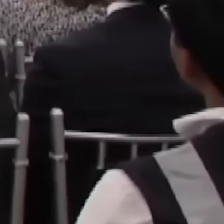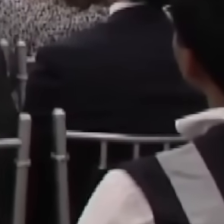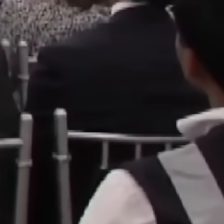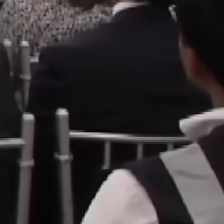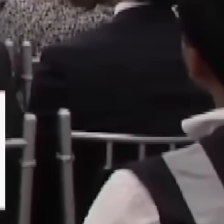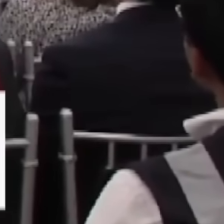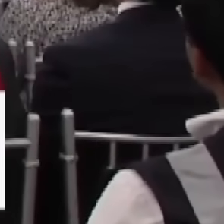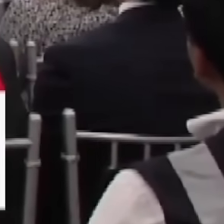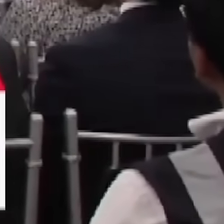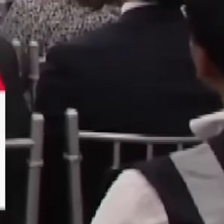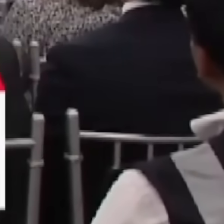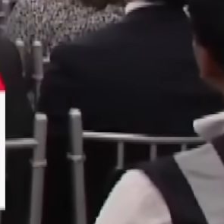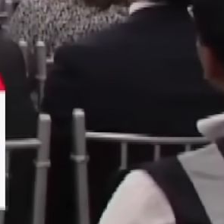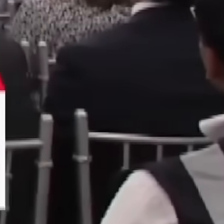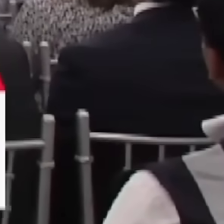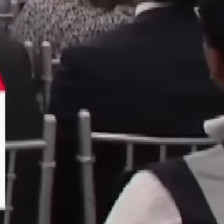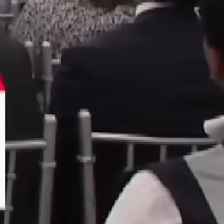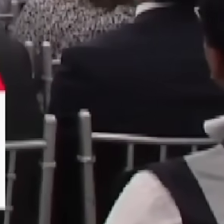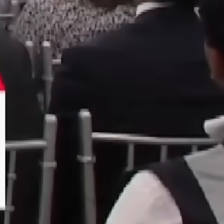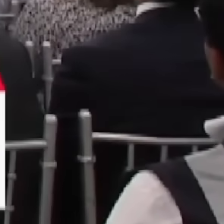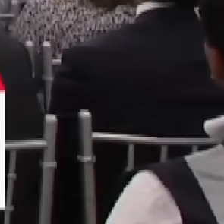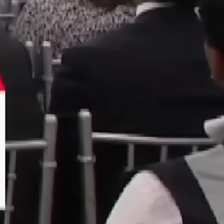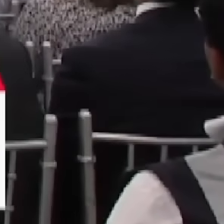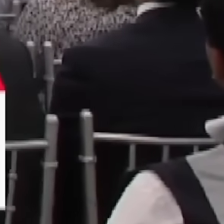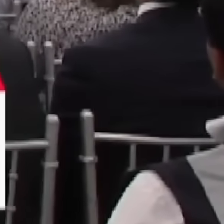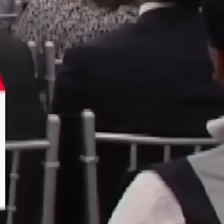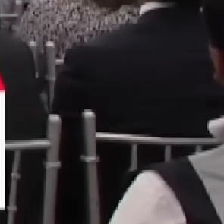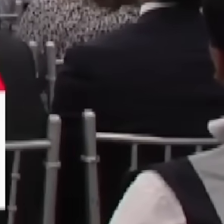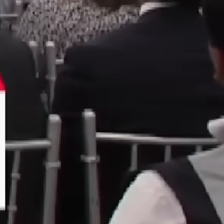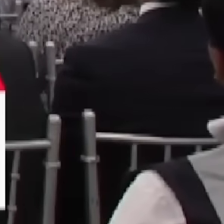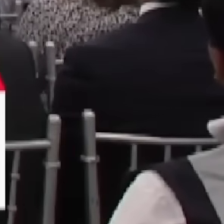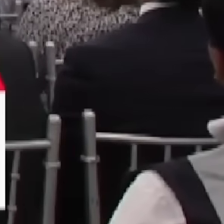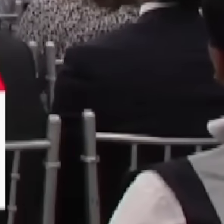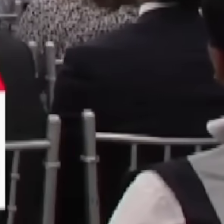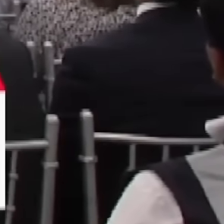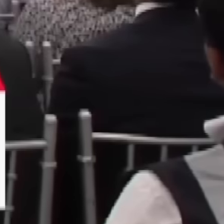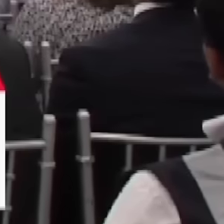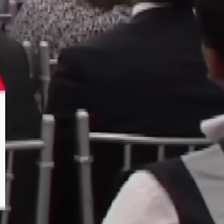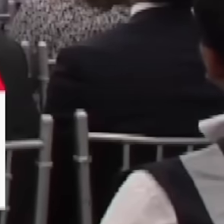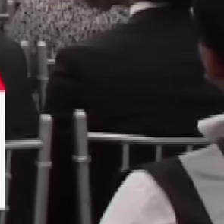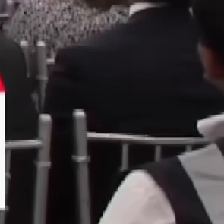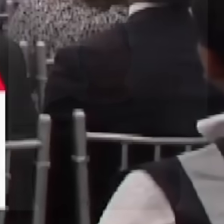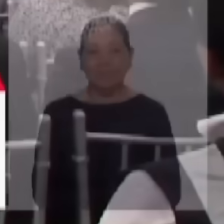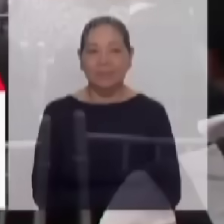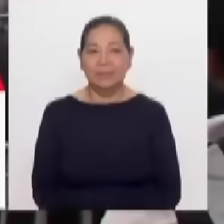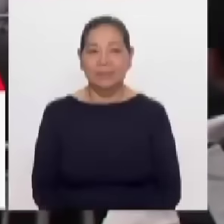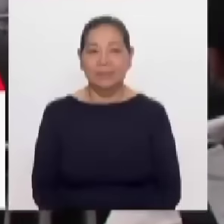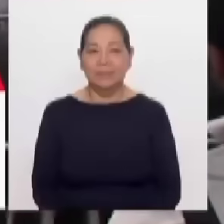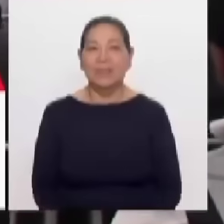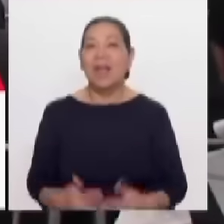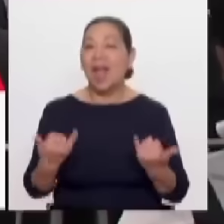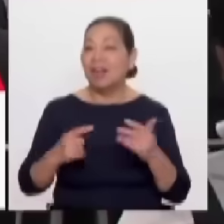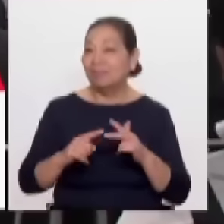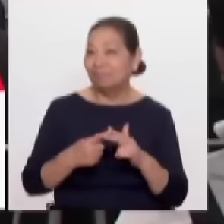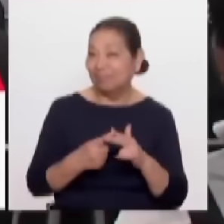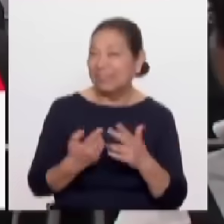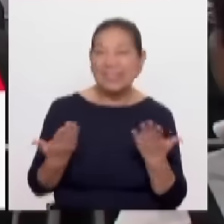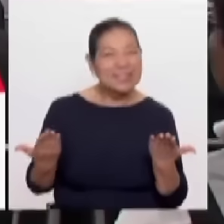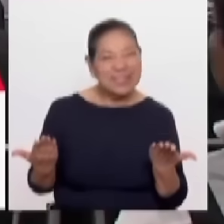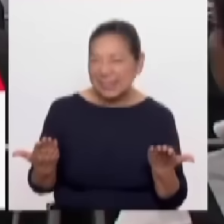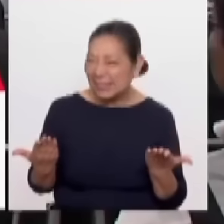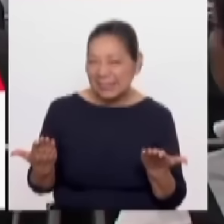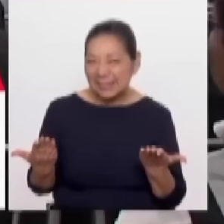buenos días. La presidenta de la República, Dina Boluarte, está participando de la ceremonia de inicio de